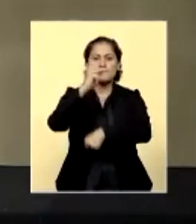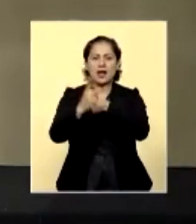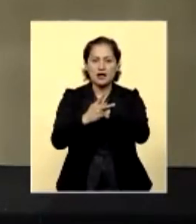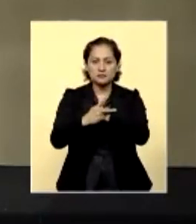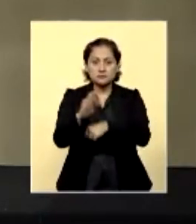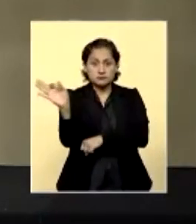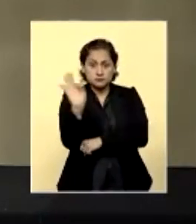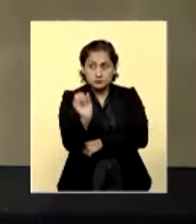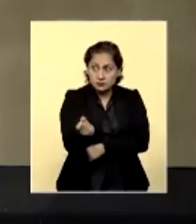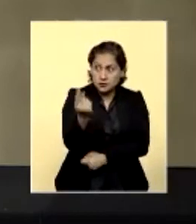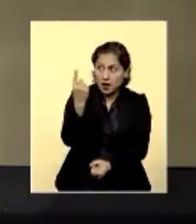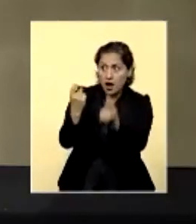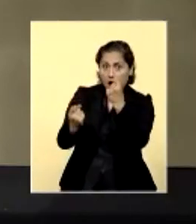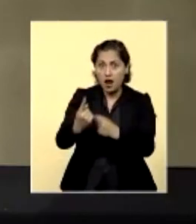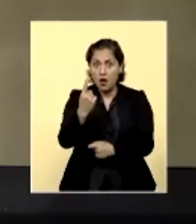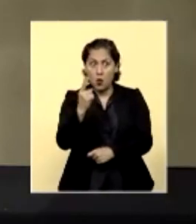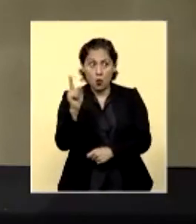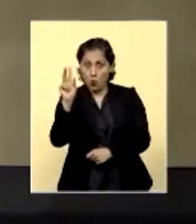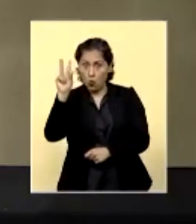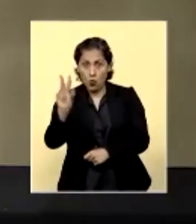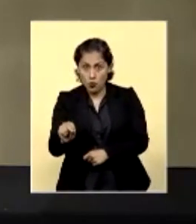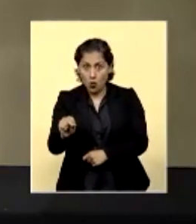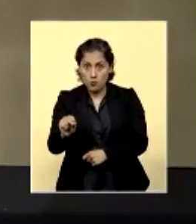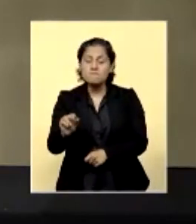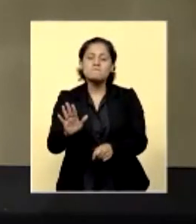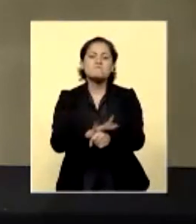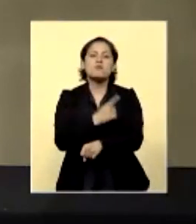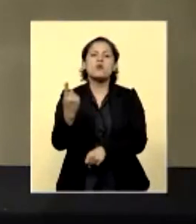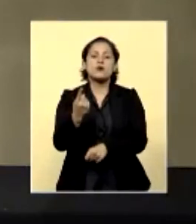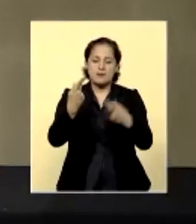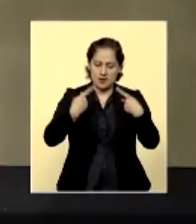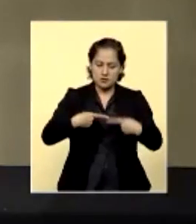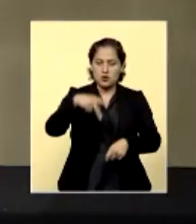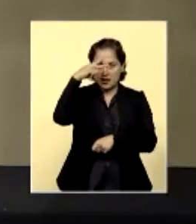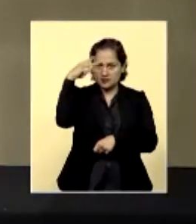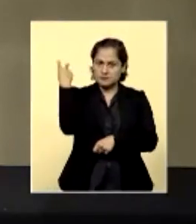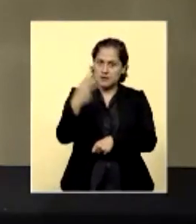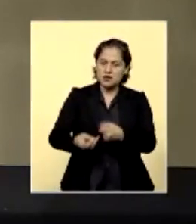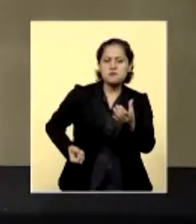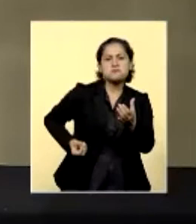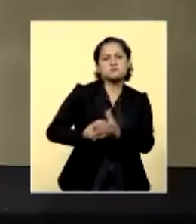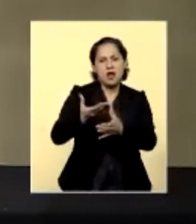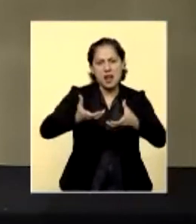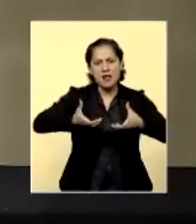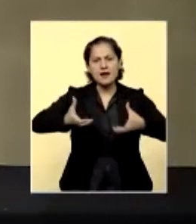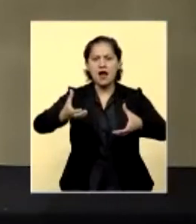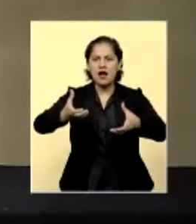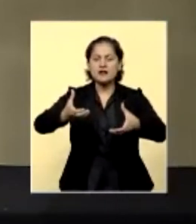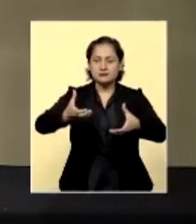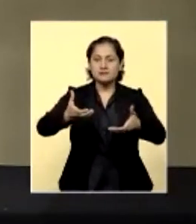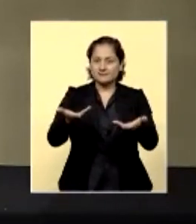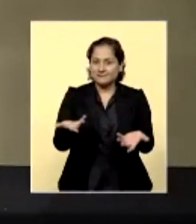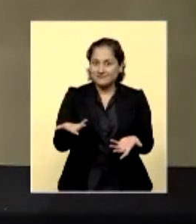de aquellos que no lo hagan así porque los mexicanos salen a la calle. No es una sociedad no es que acepta